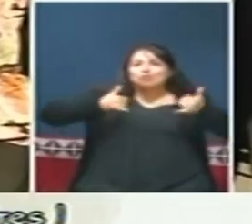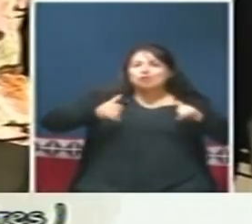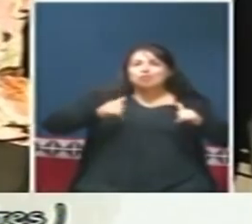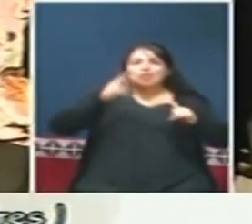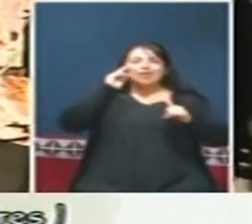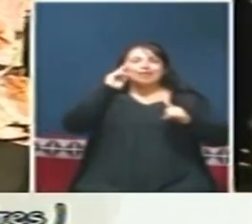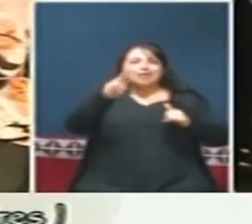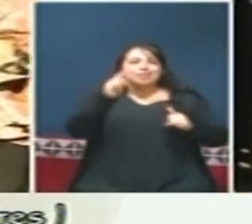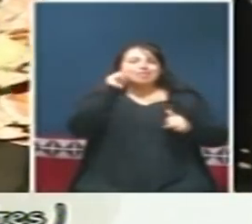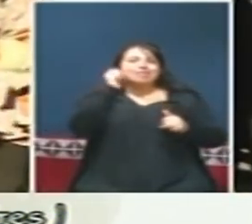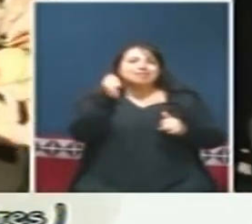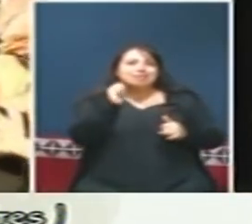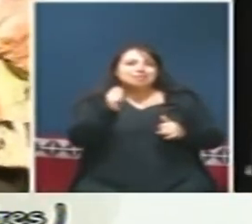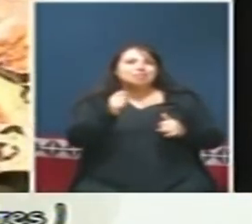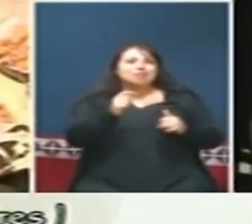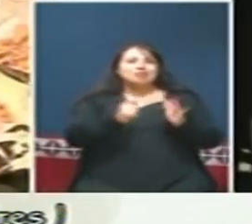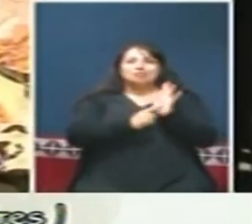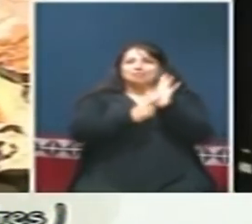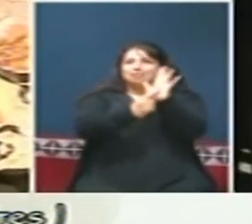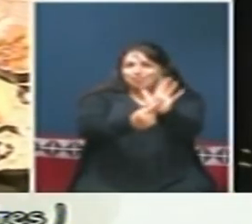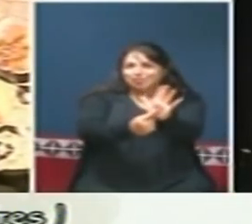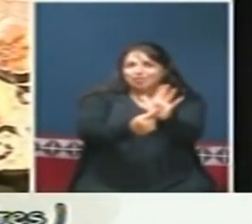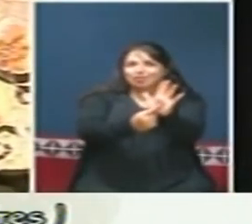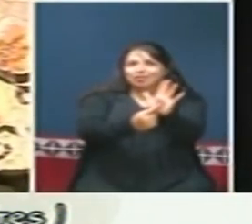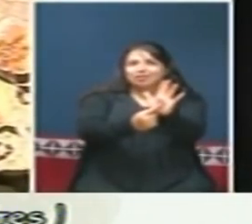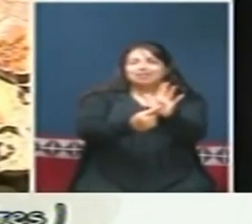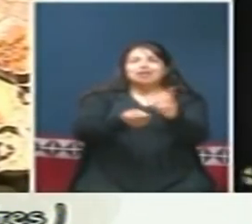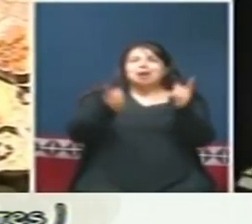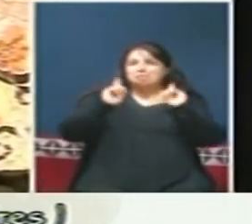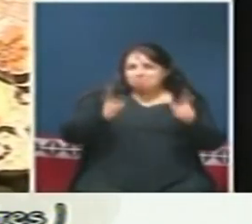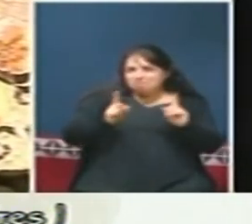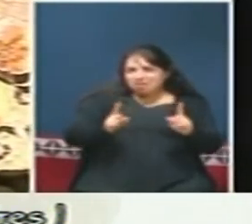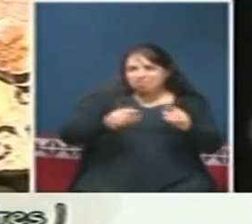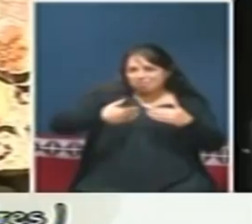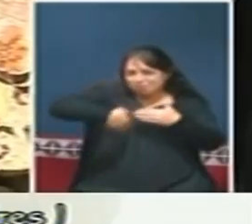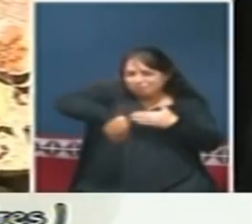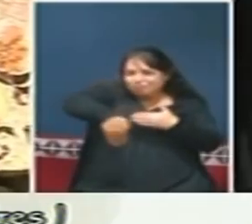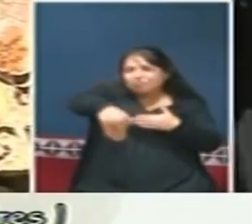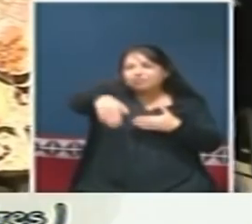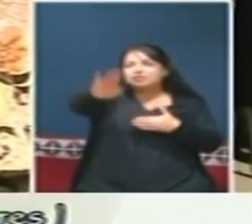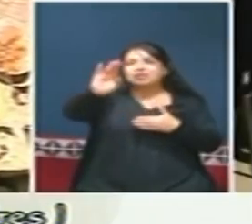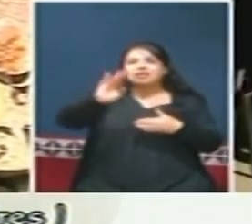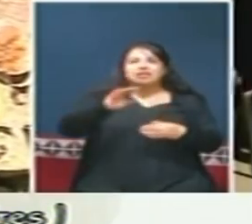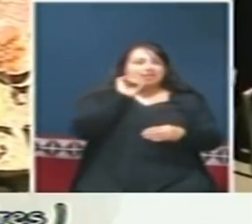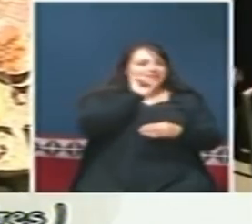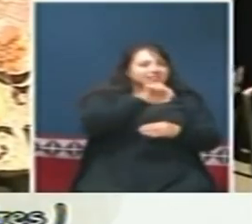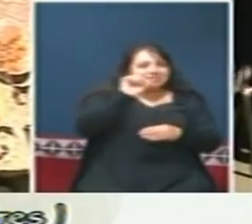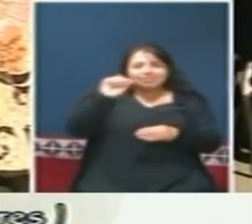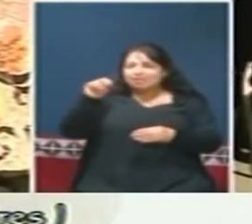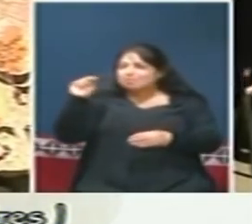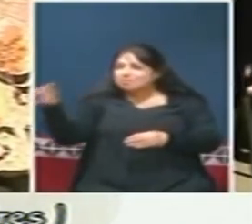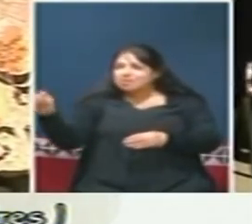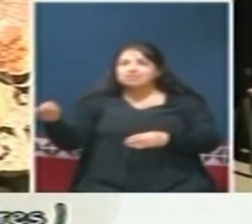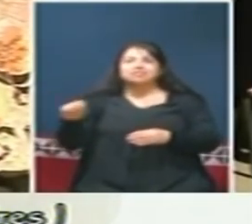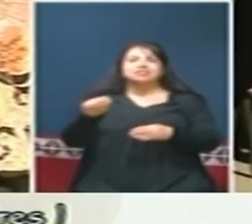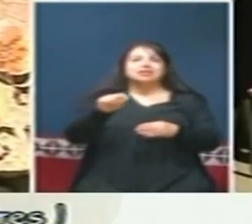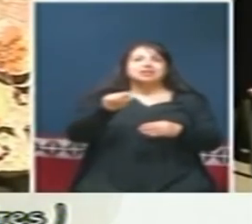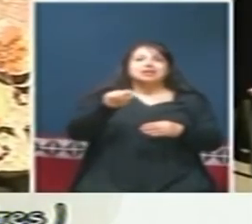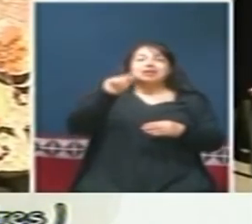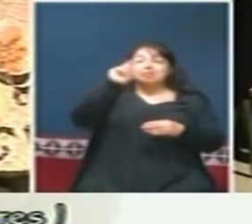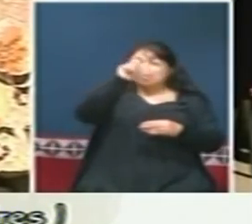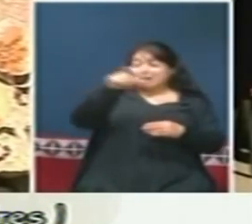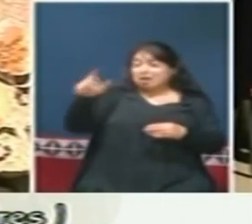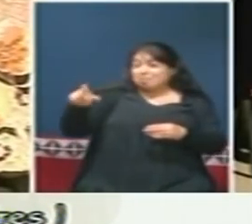Muy movilizados los jóvenes. Y bueno, creo que es una semilla importante en ellos para que sean personas de bien, para que